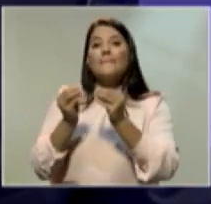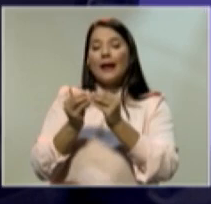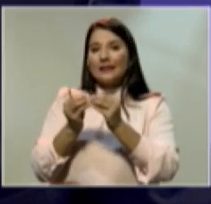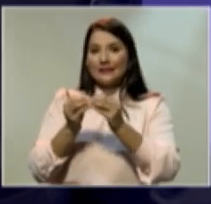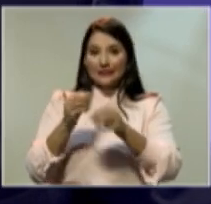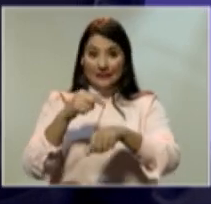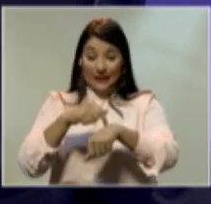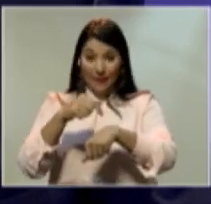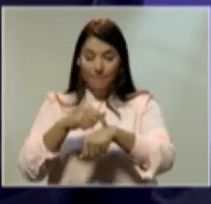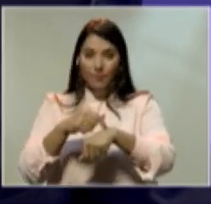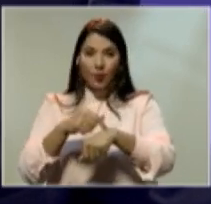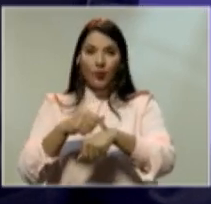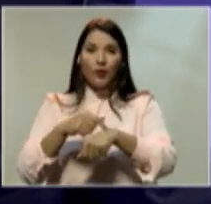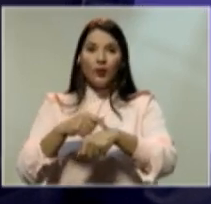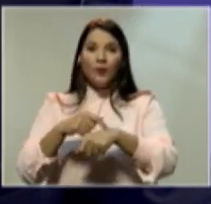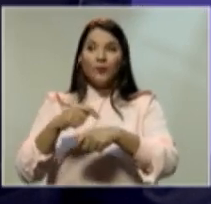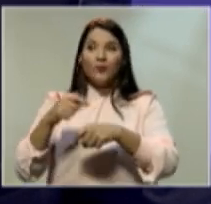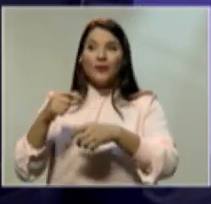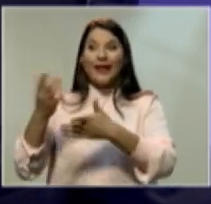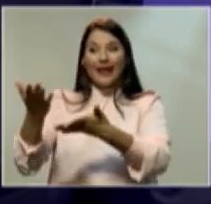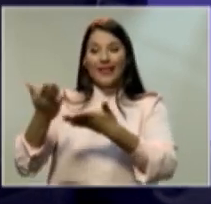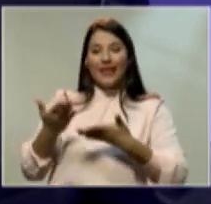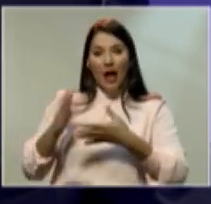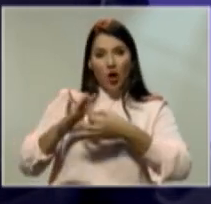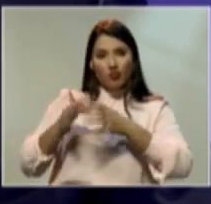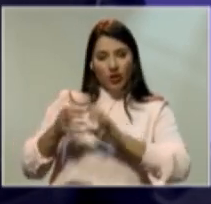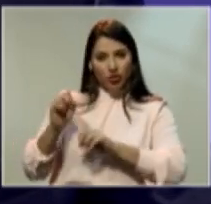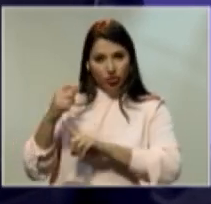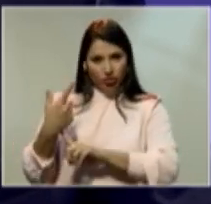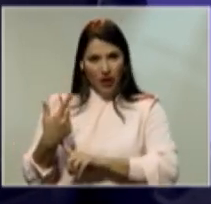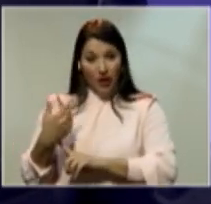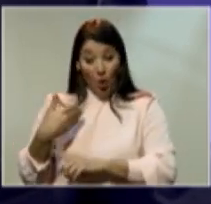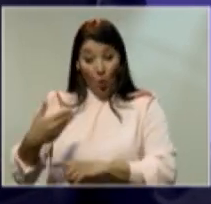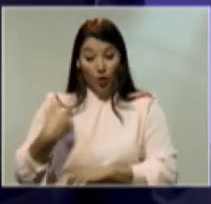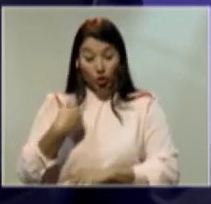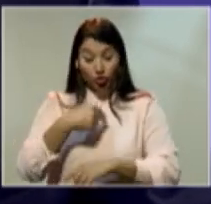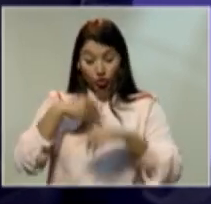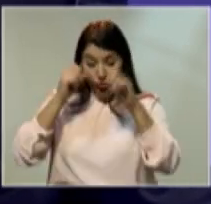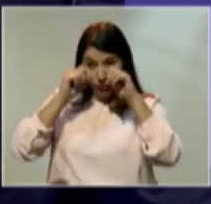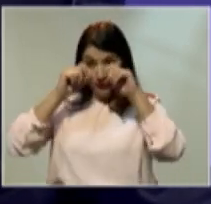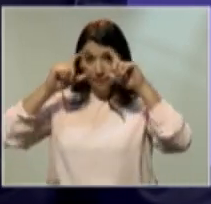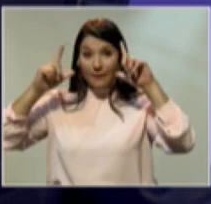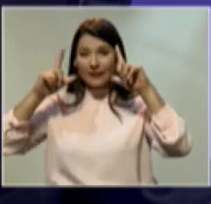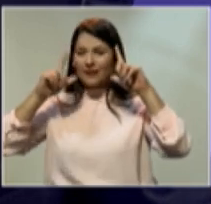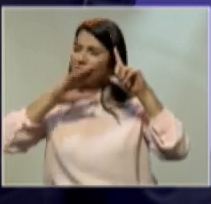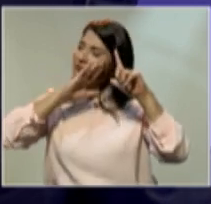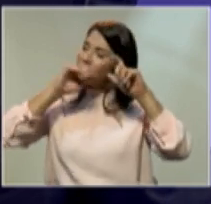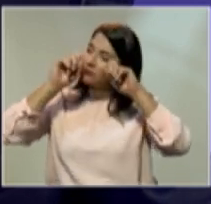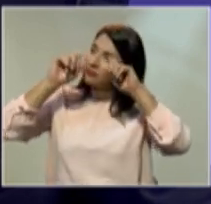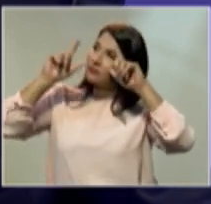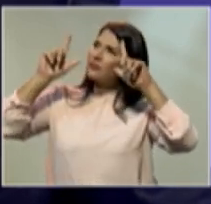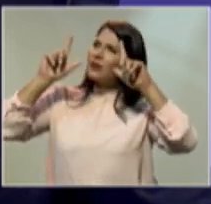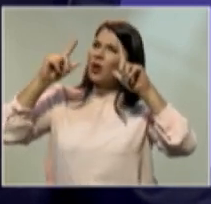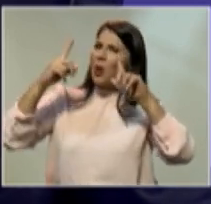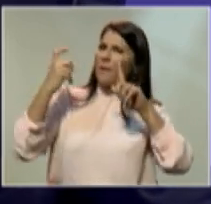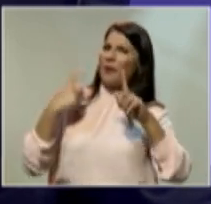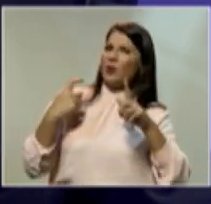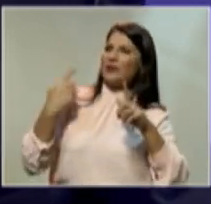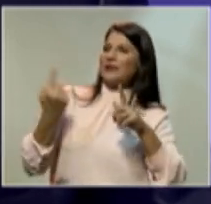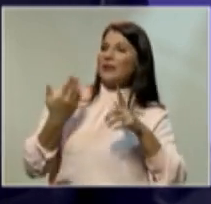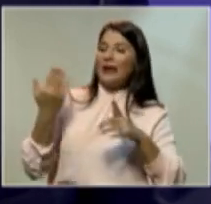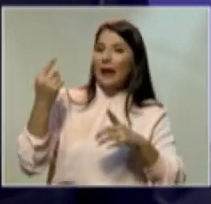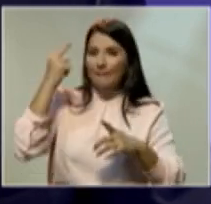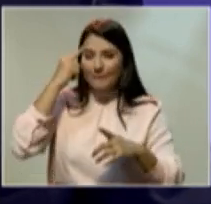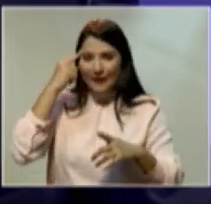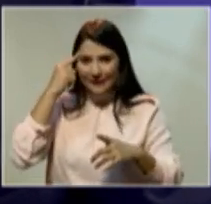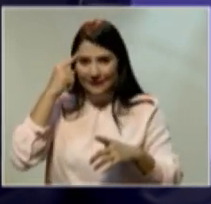dan las redes sociales. Apenas nos despertamos en la mañana, lo primero que nos preguntan es ¿qué estás pensando?